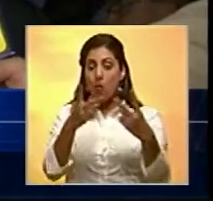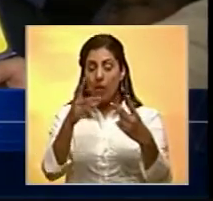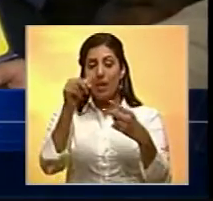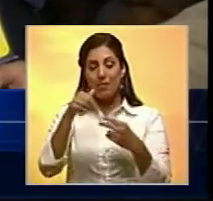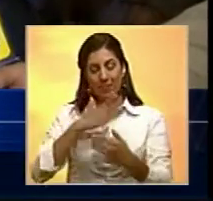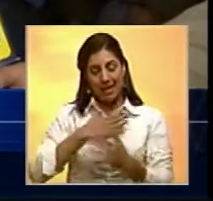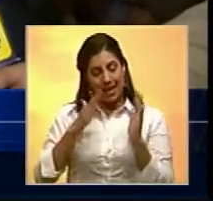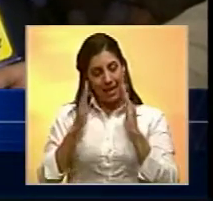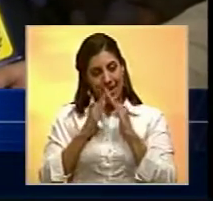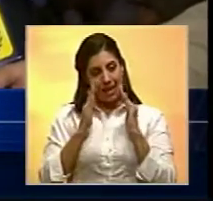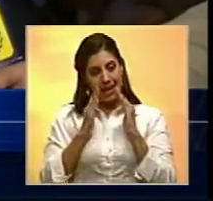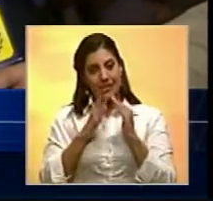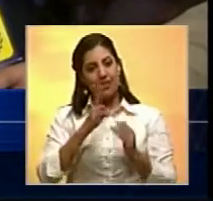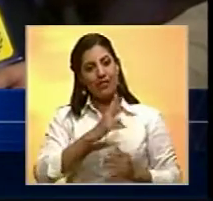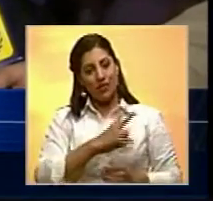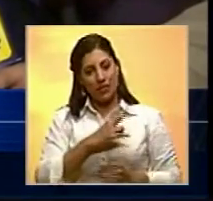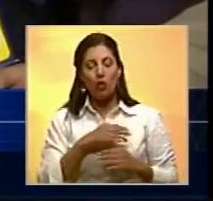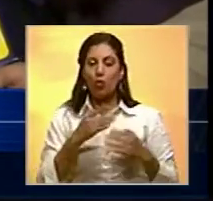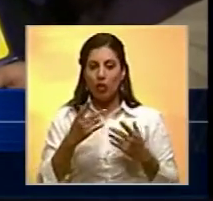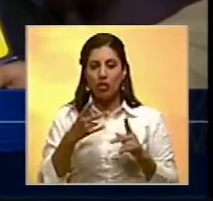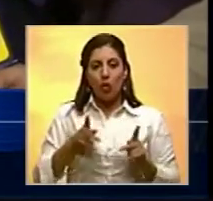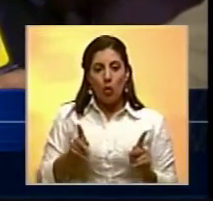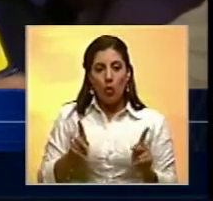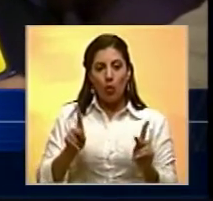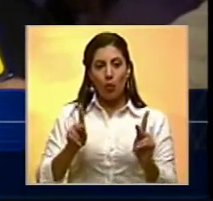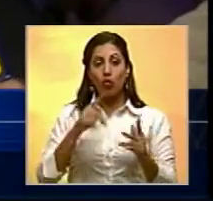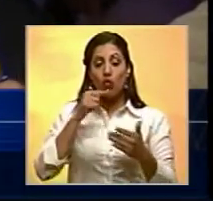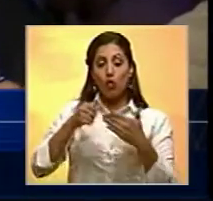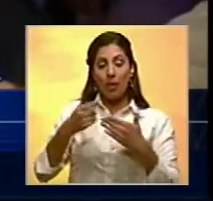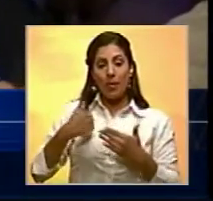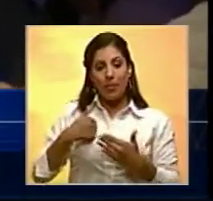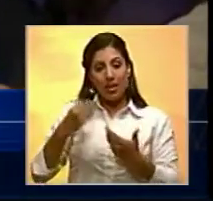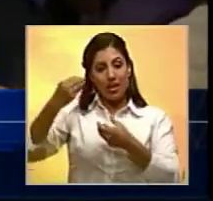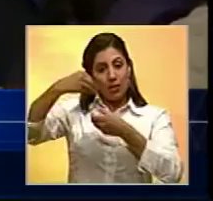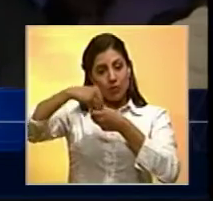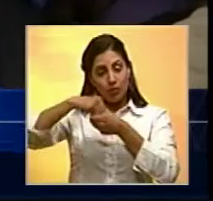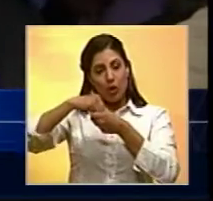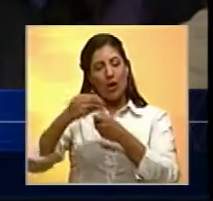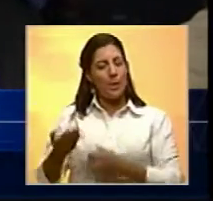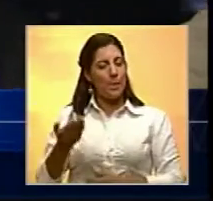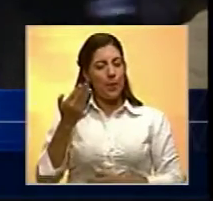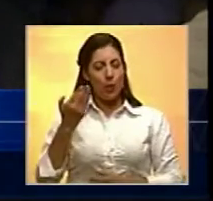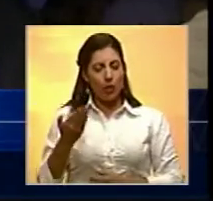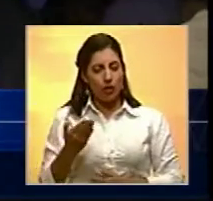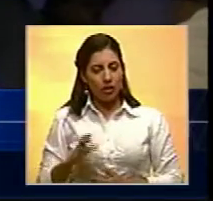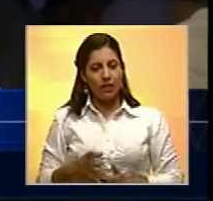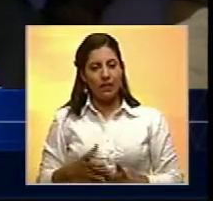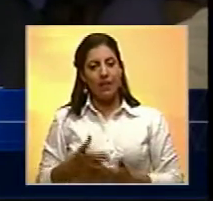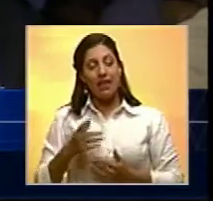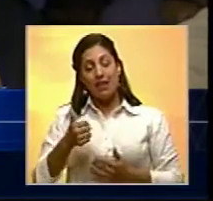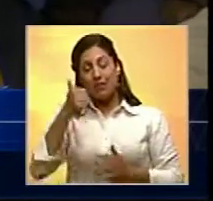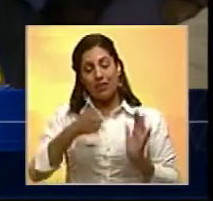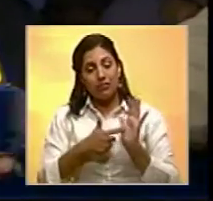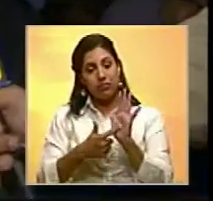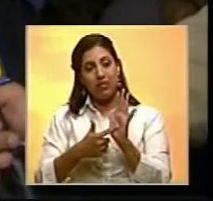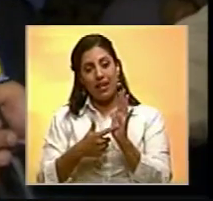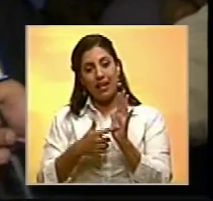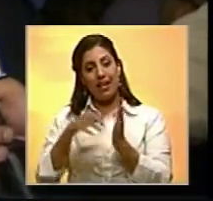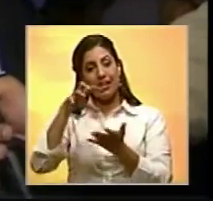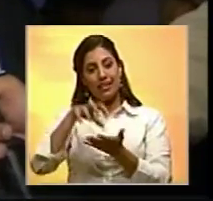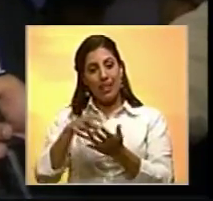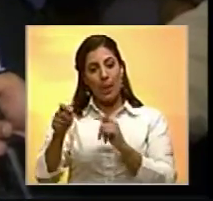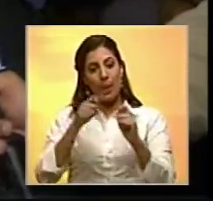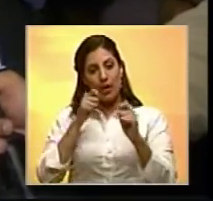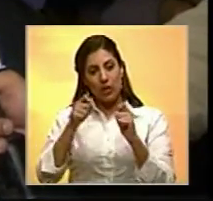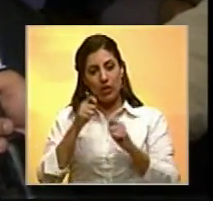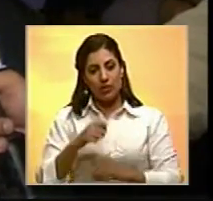a mi casa Venevisión por esta oportunidad que me han dado de pertenecer al importante y más destacado staff de periodistas